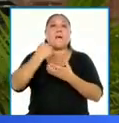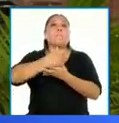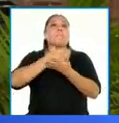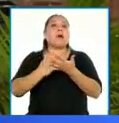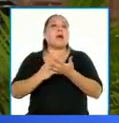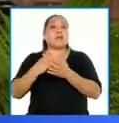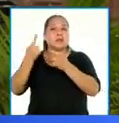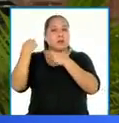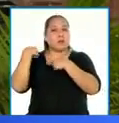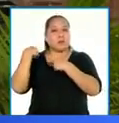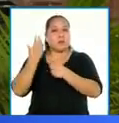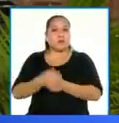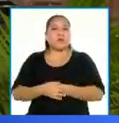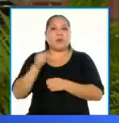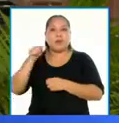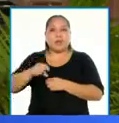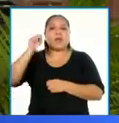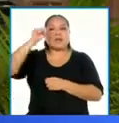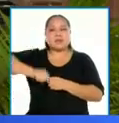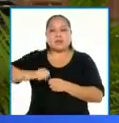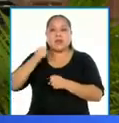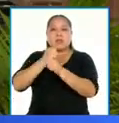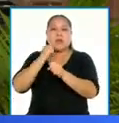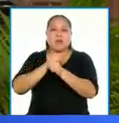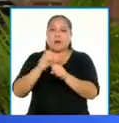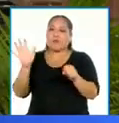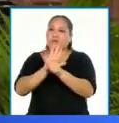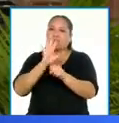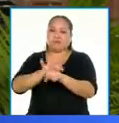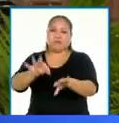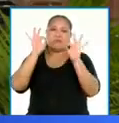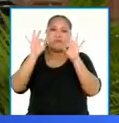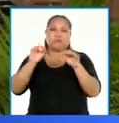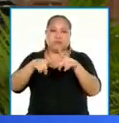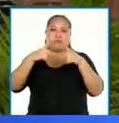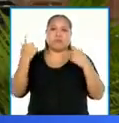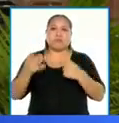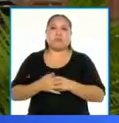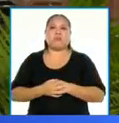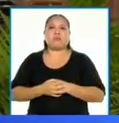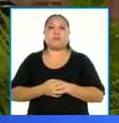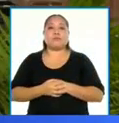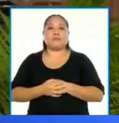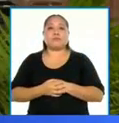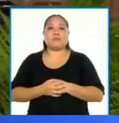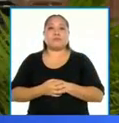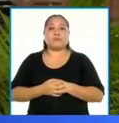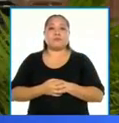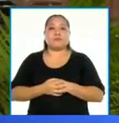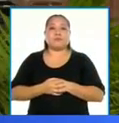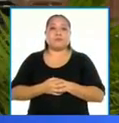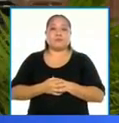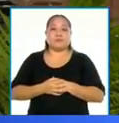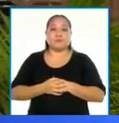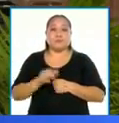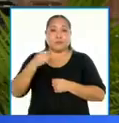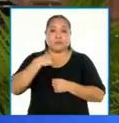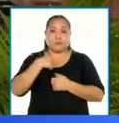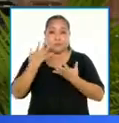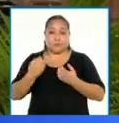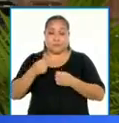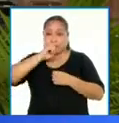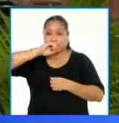tarea para que haya una capacidad operativa la más amplia posible. Entonces, lo que quiero